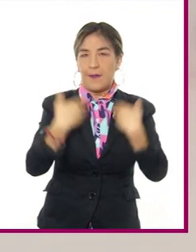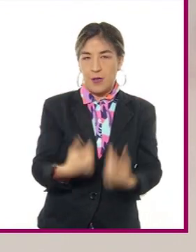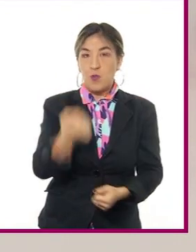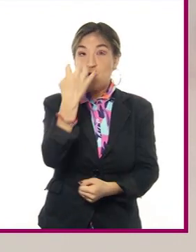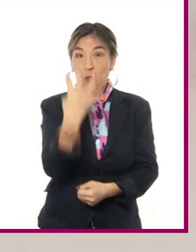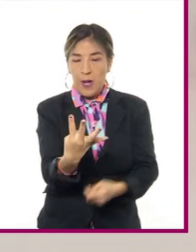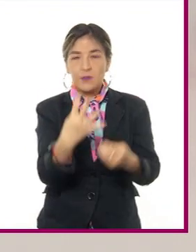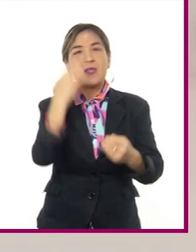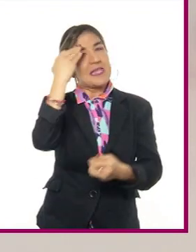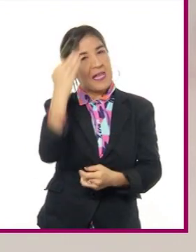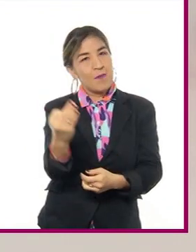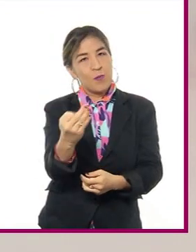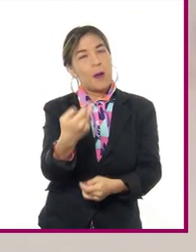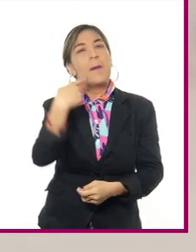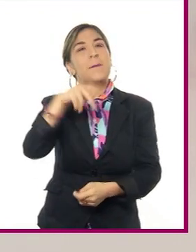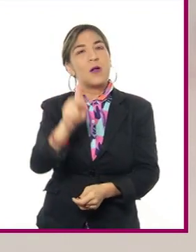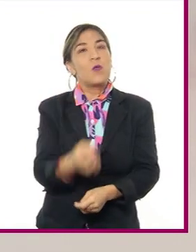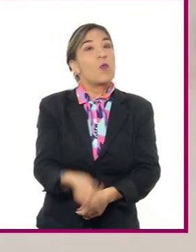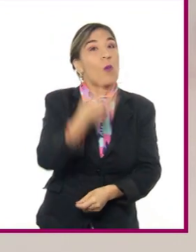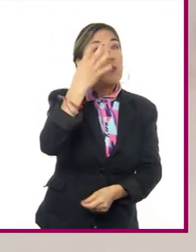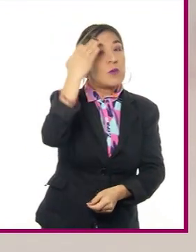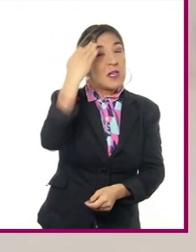cuartos, pero no sé cuánto dura